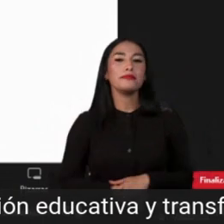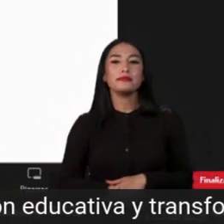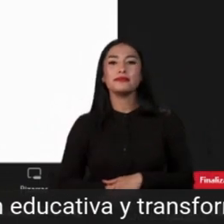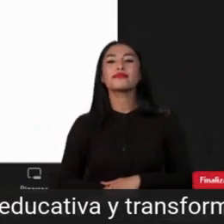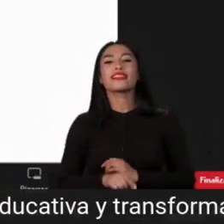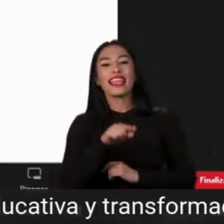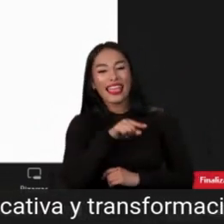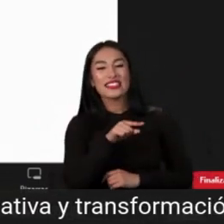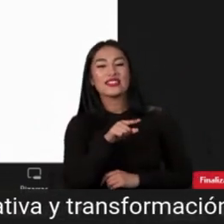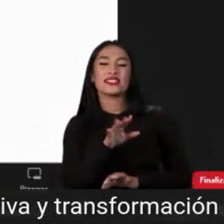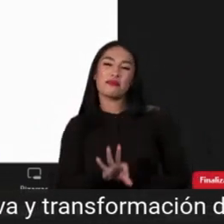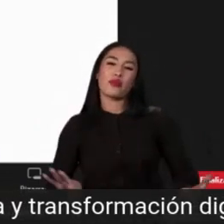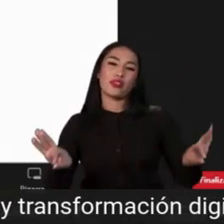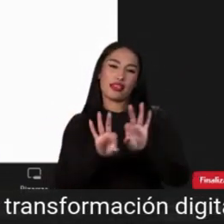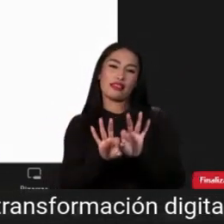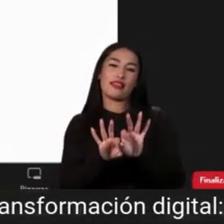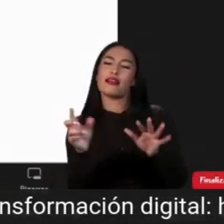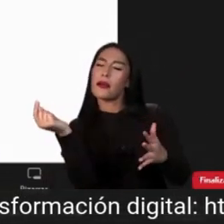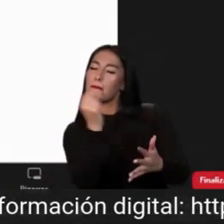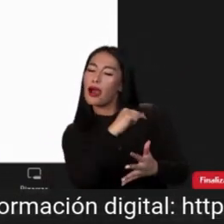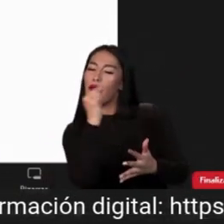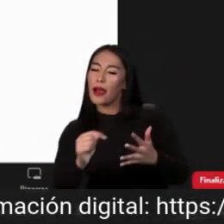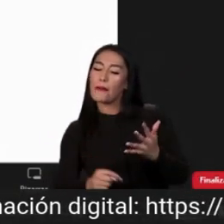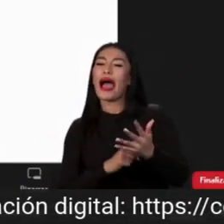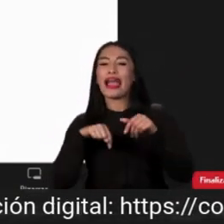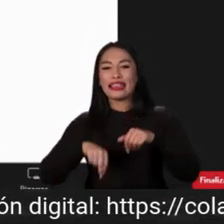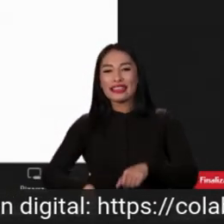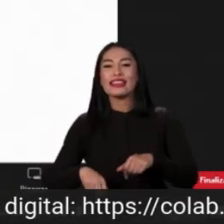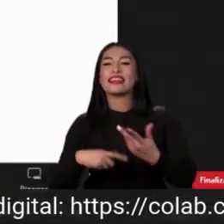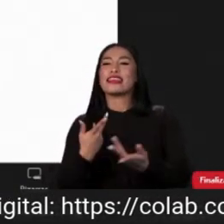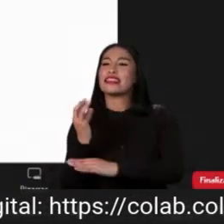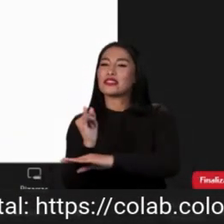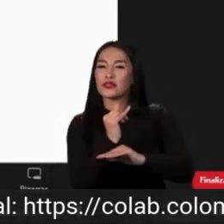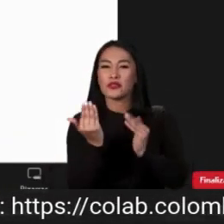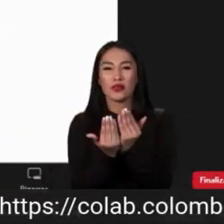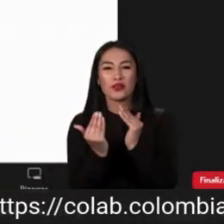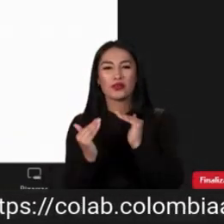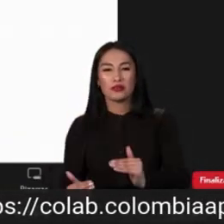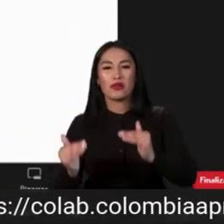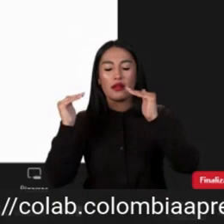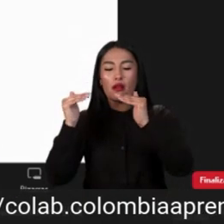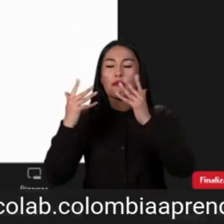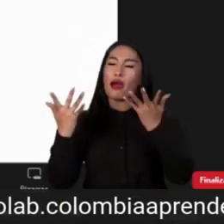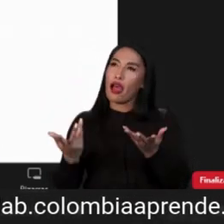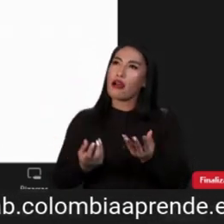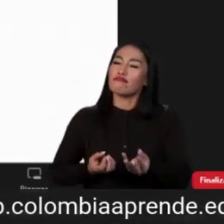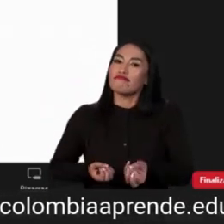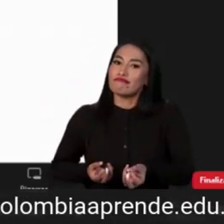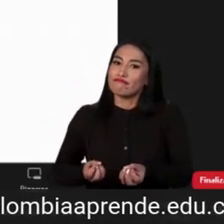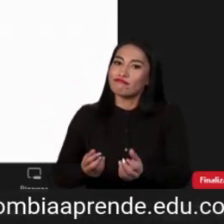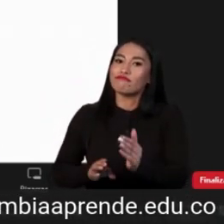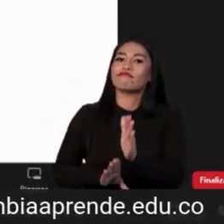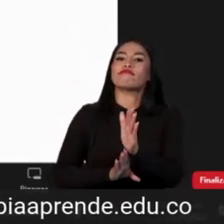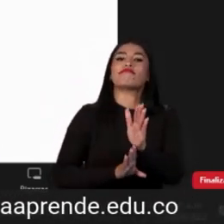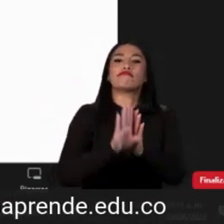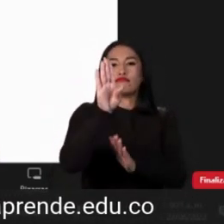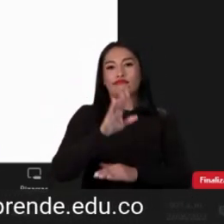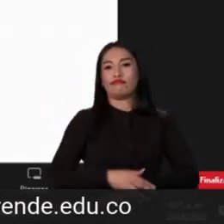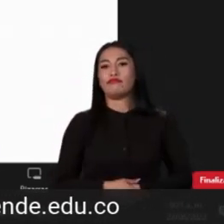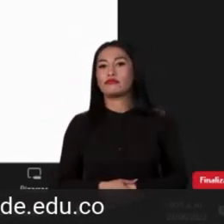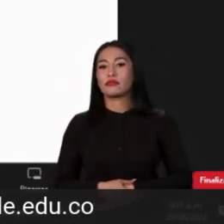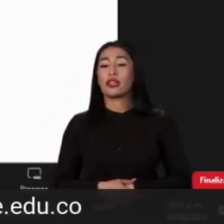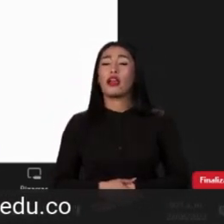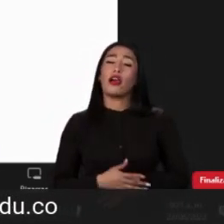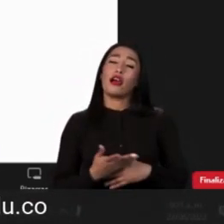instituciones para arrancar el cambio y la transformación y acelerar luego estos procesos. Porque la educación superior está